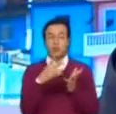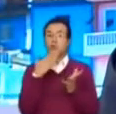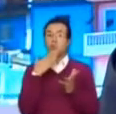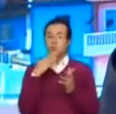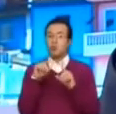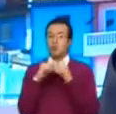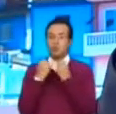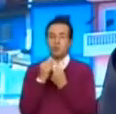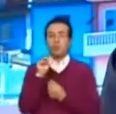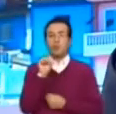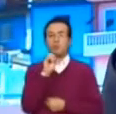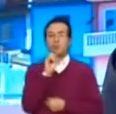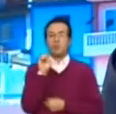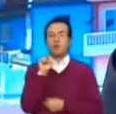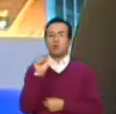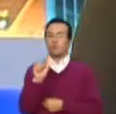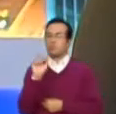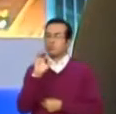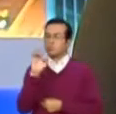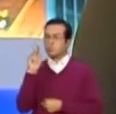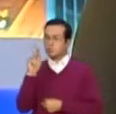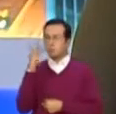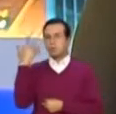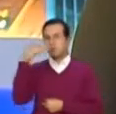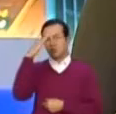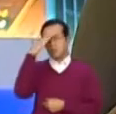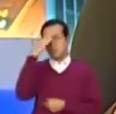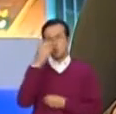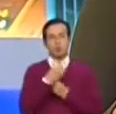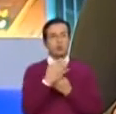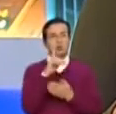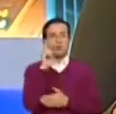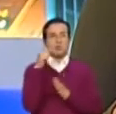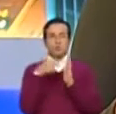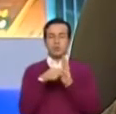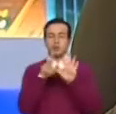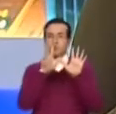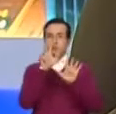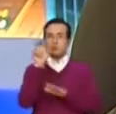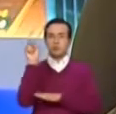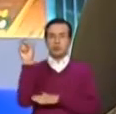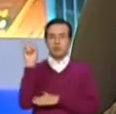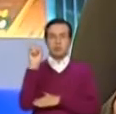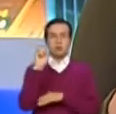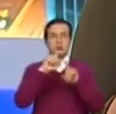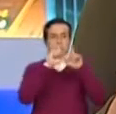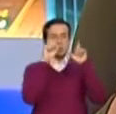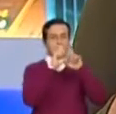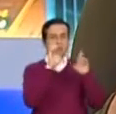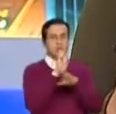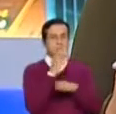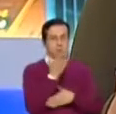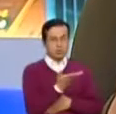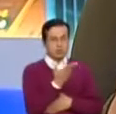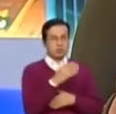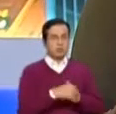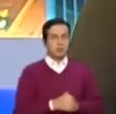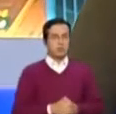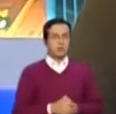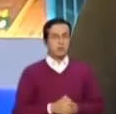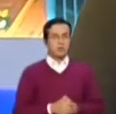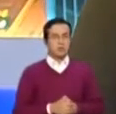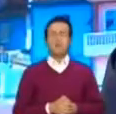bufete de abogados Mossack Fonseca. Y por eso podemos saber ya que hay más de 1.800 empresas ecuatorianas que se encuentran vinculadas en este paraíso